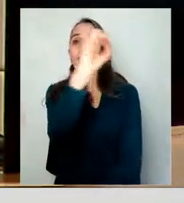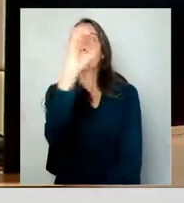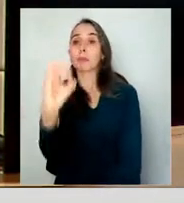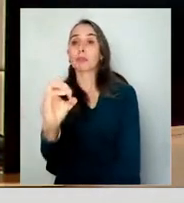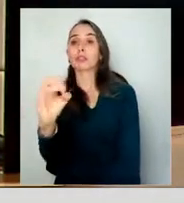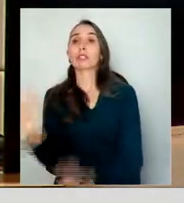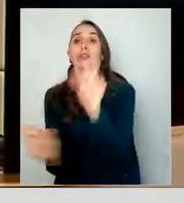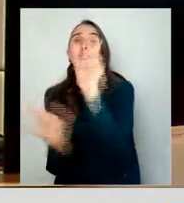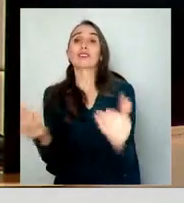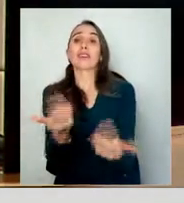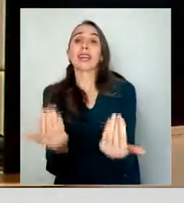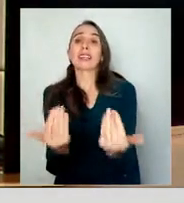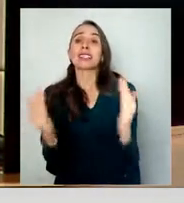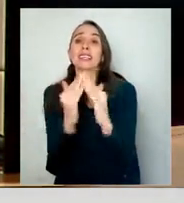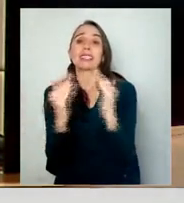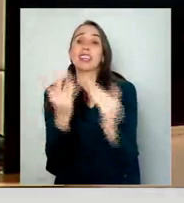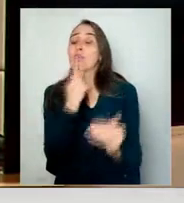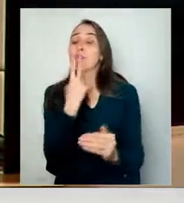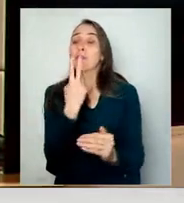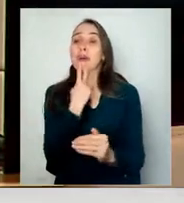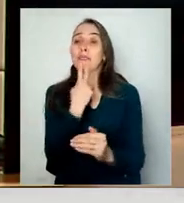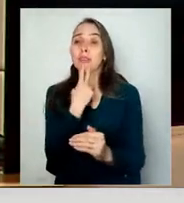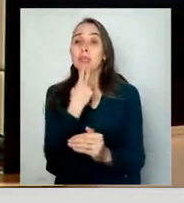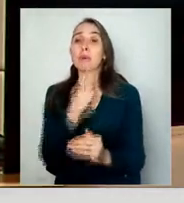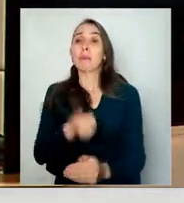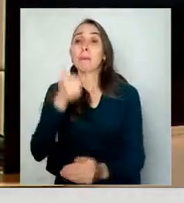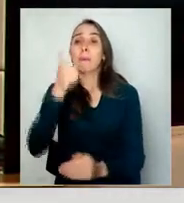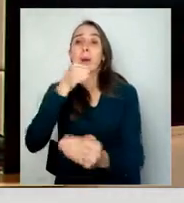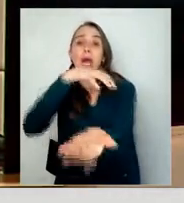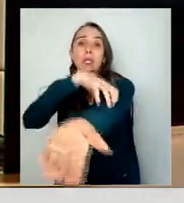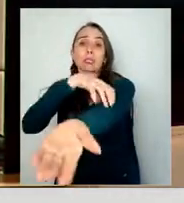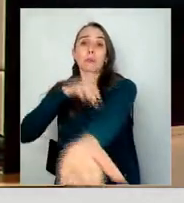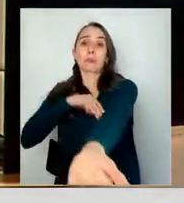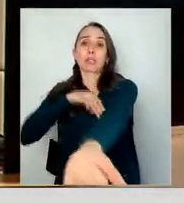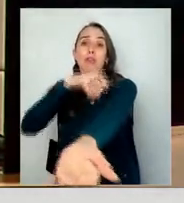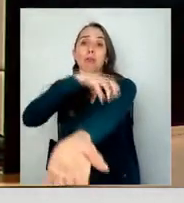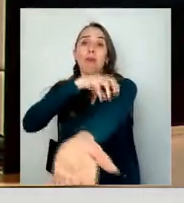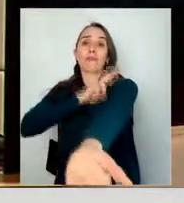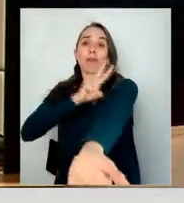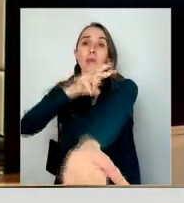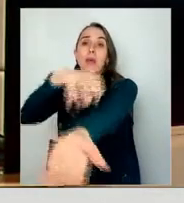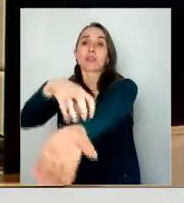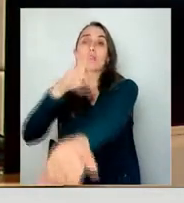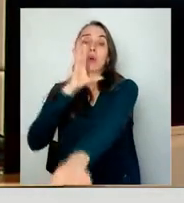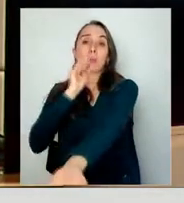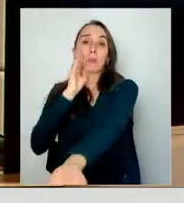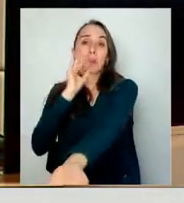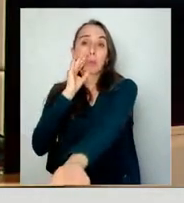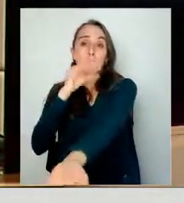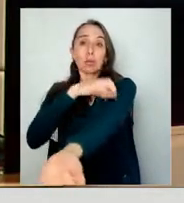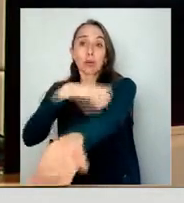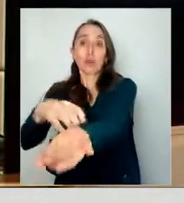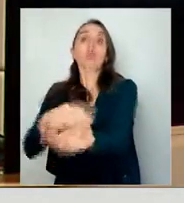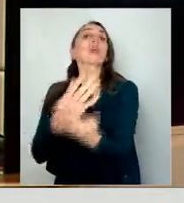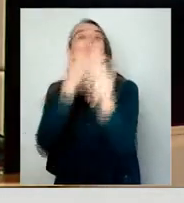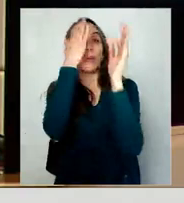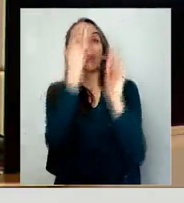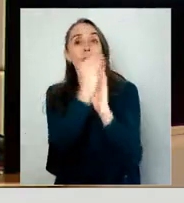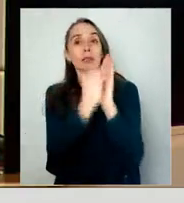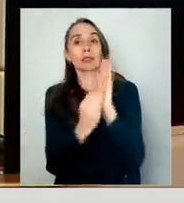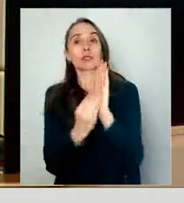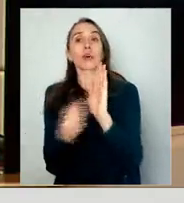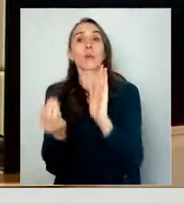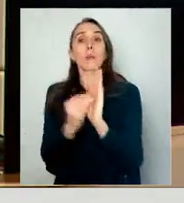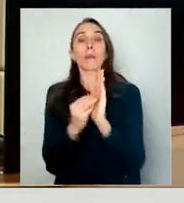habitacional principalmente en las regiones metropolitanas de Valparaíso y de biobío dentro de las medidas se busca robustecer el banco de